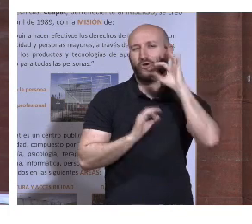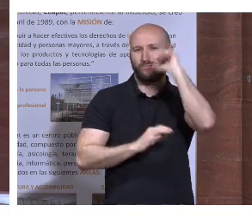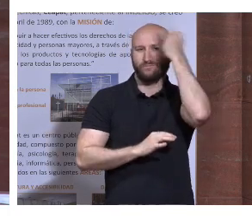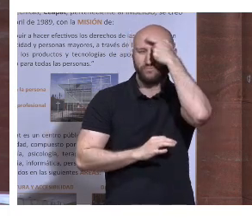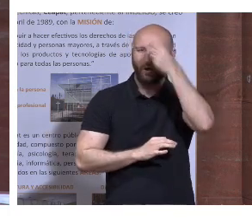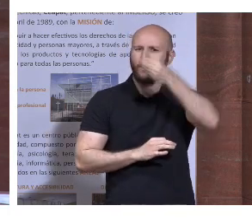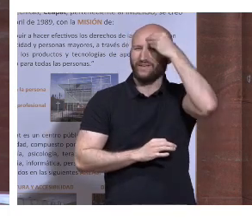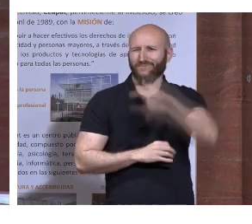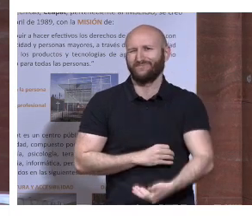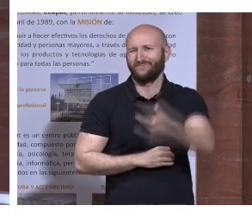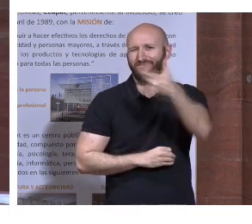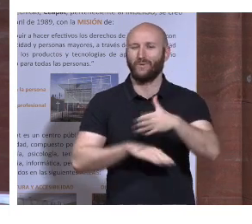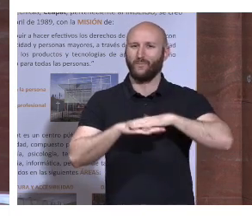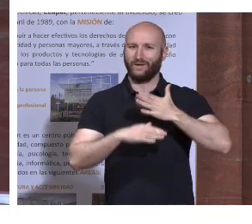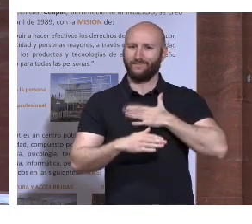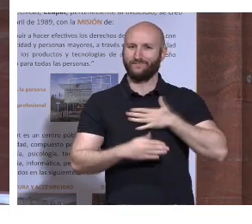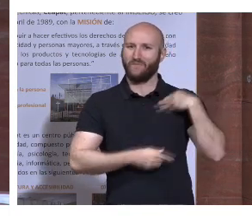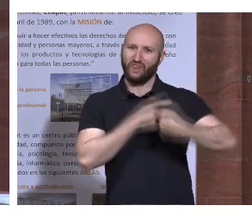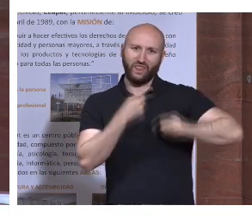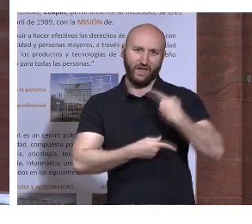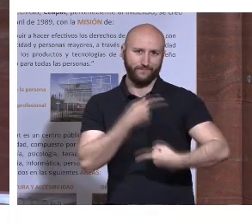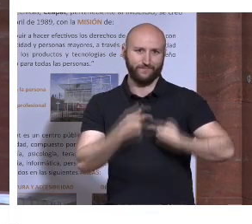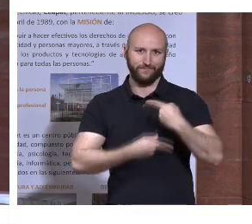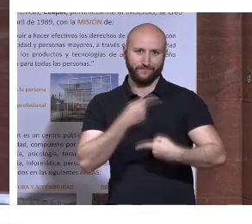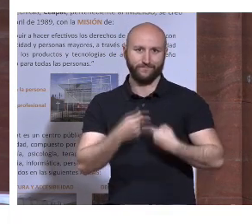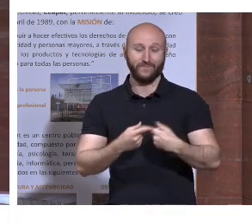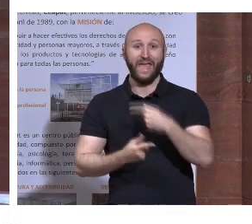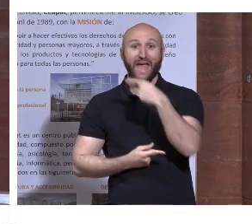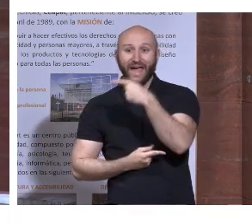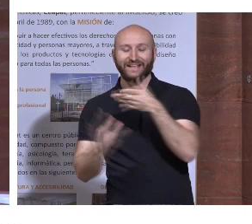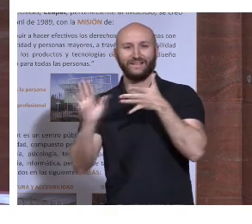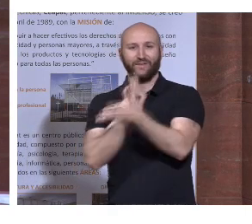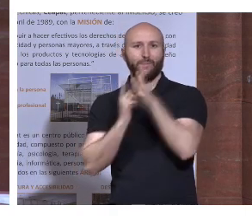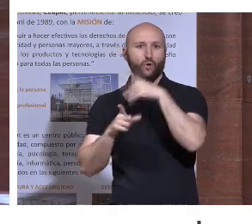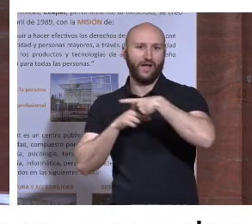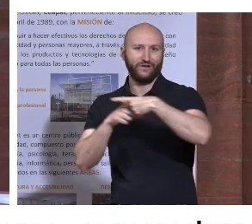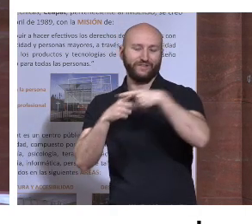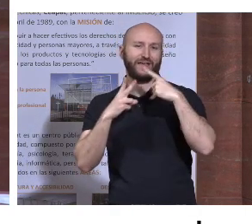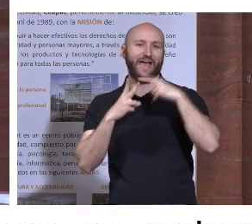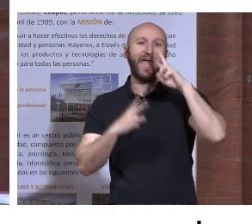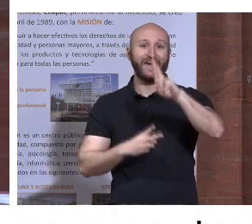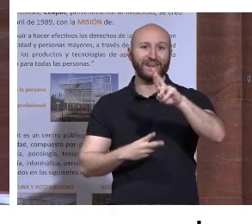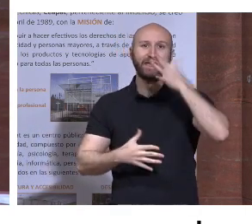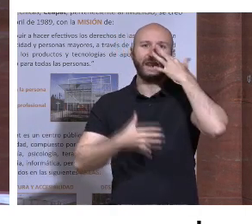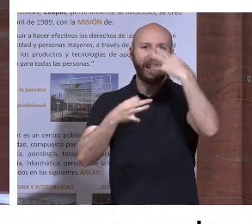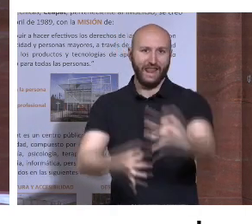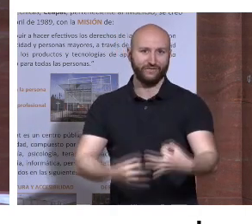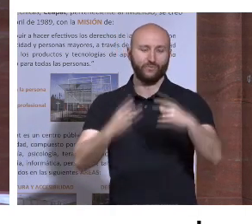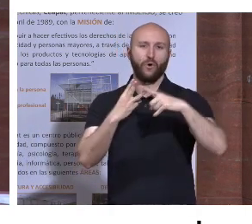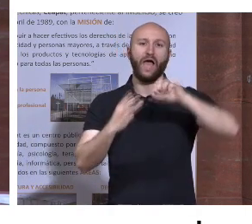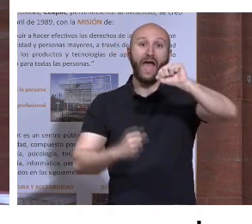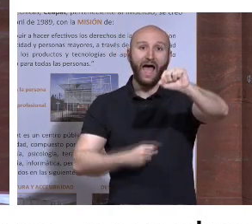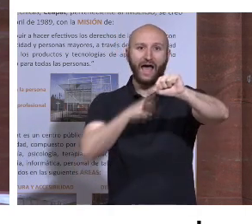consideramos imprescindibles para nuestro día a día. G de generosidad, R de realismo, A de